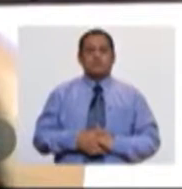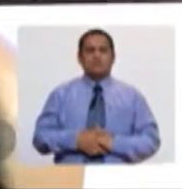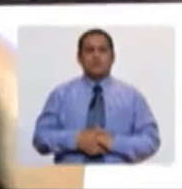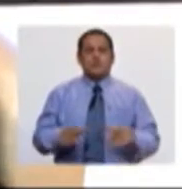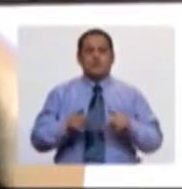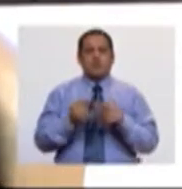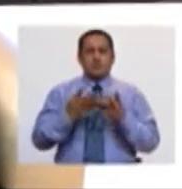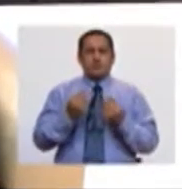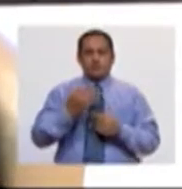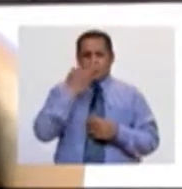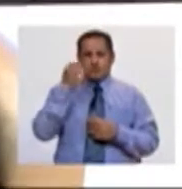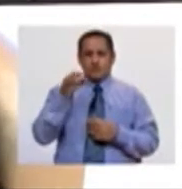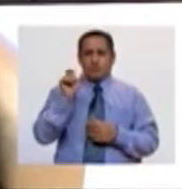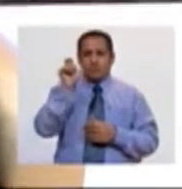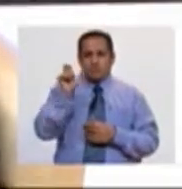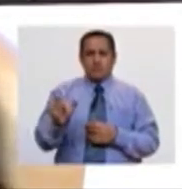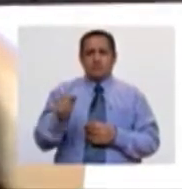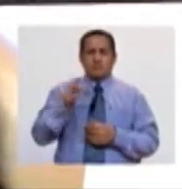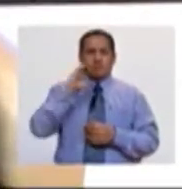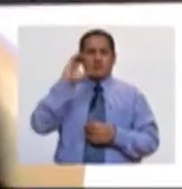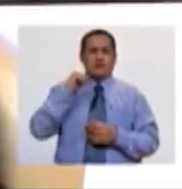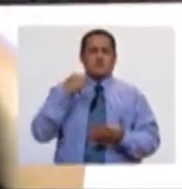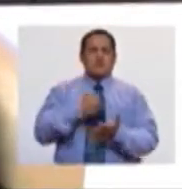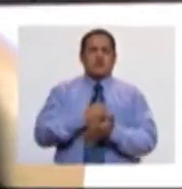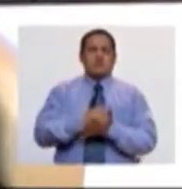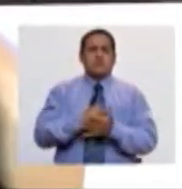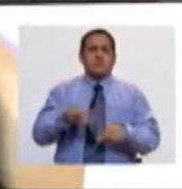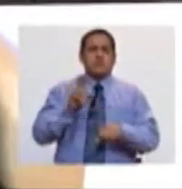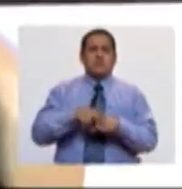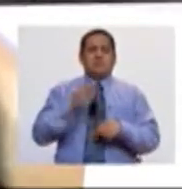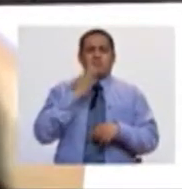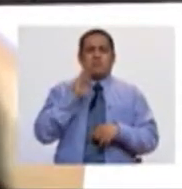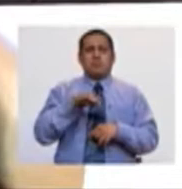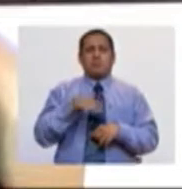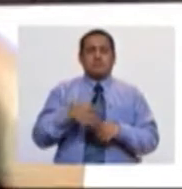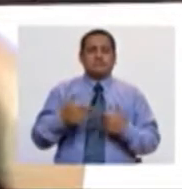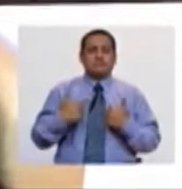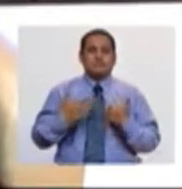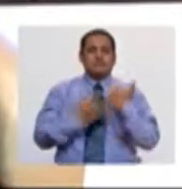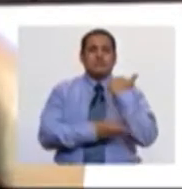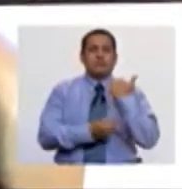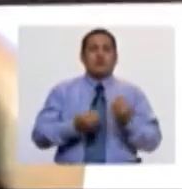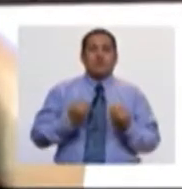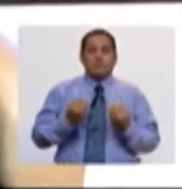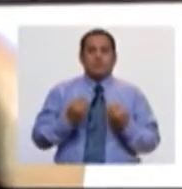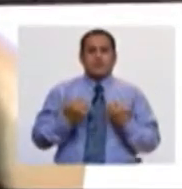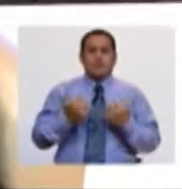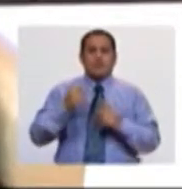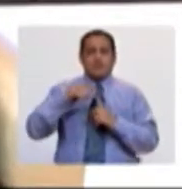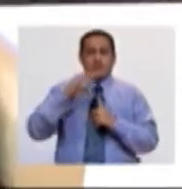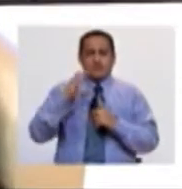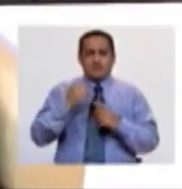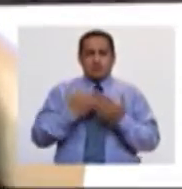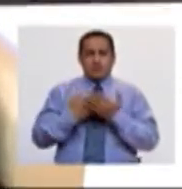a discriminación, porque aquel que podía pagar se sustraía del servicio. Claro. Y entonces me parece que el tribunal ha actuado